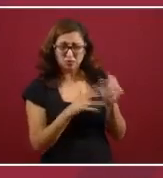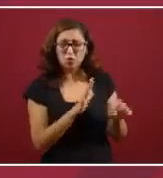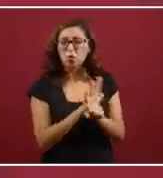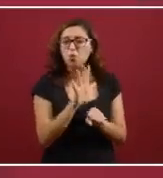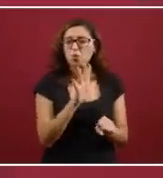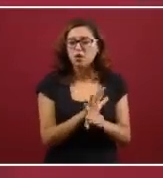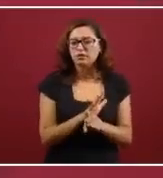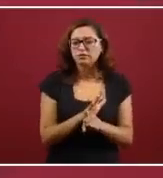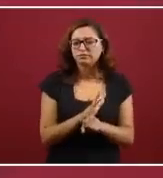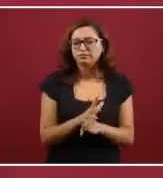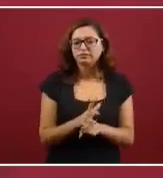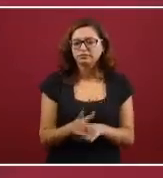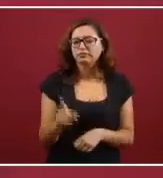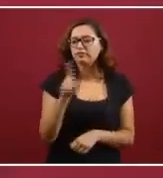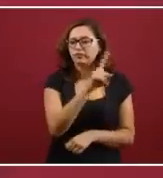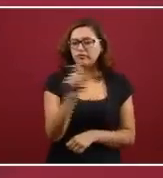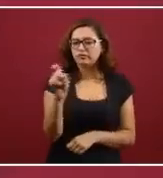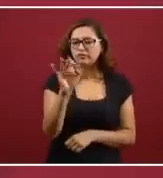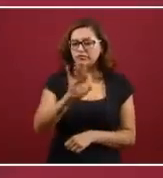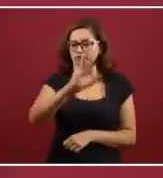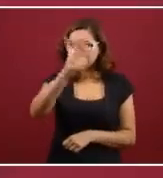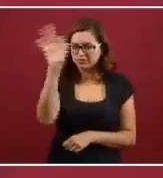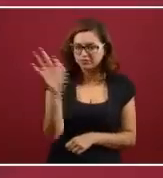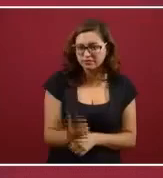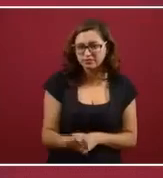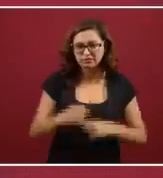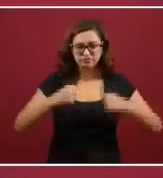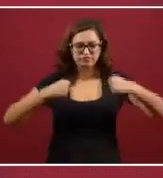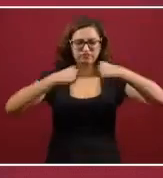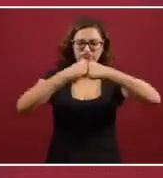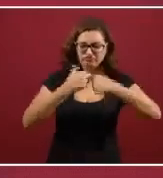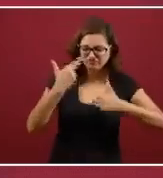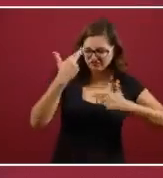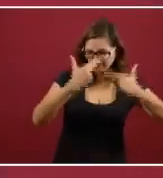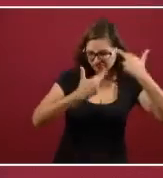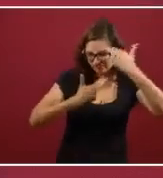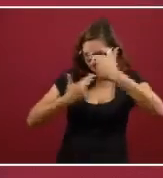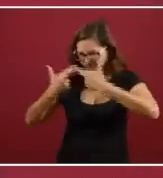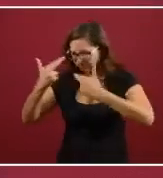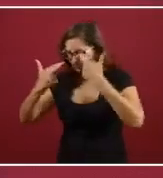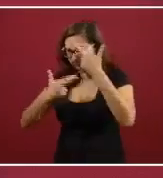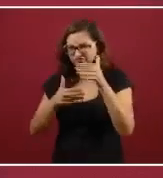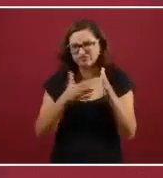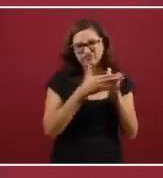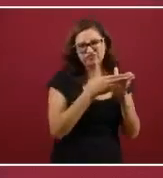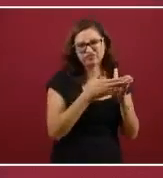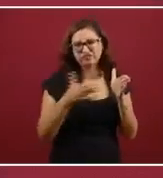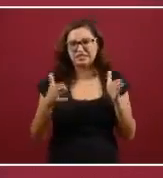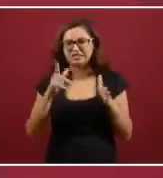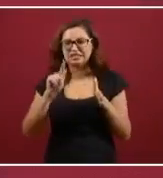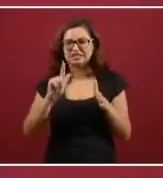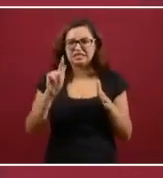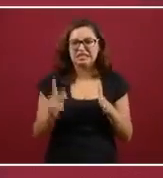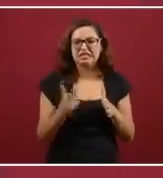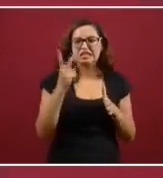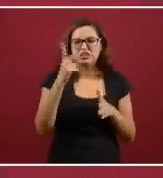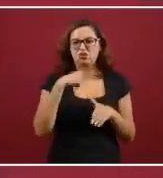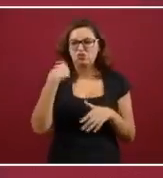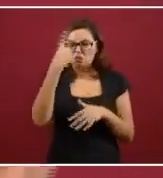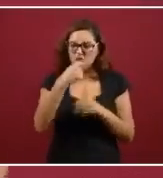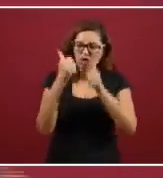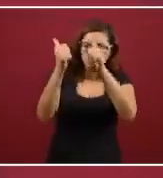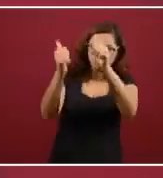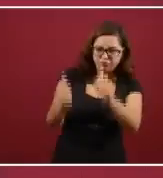del 100% a los embarques de tomate en frontera y un plazo de hasta 72 horas, entre otras